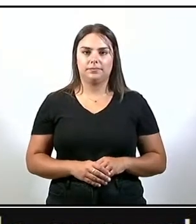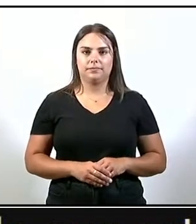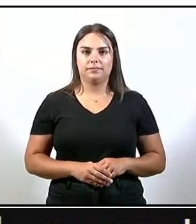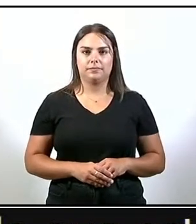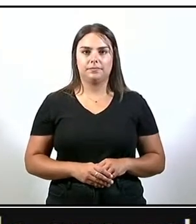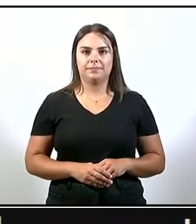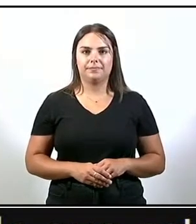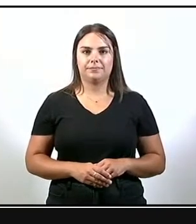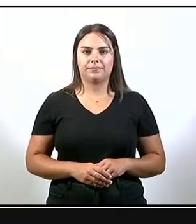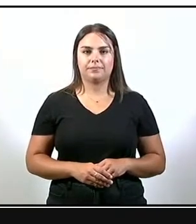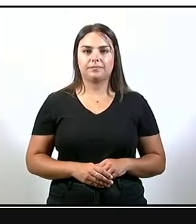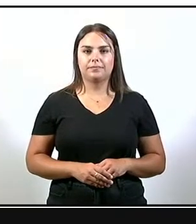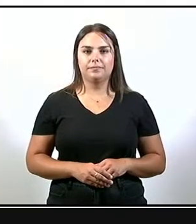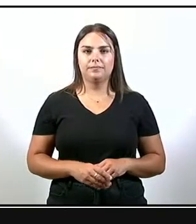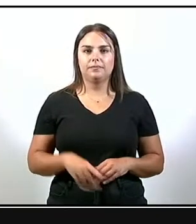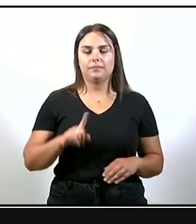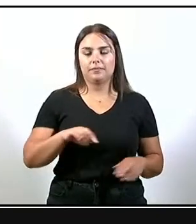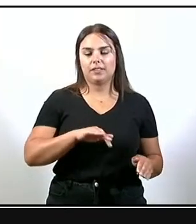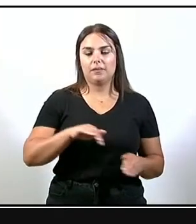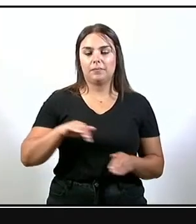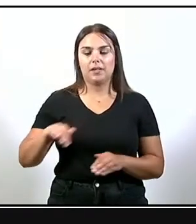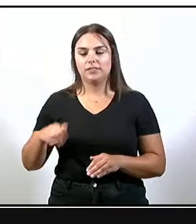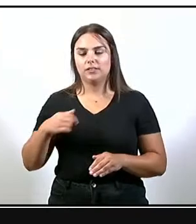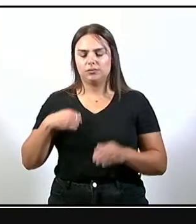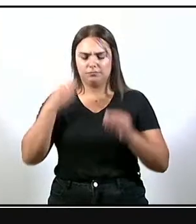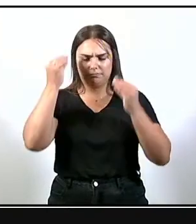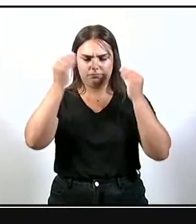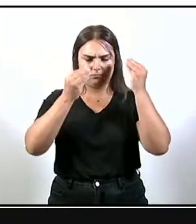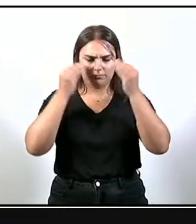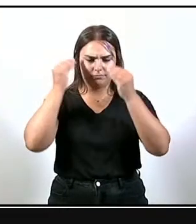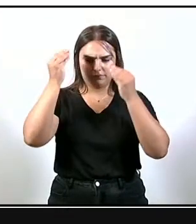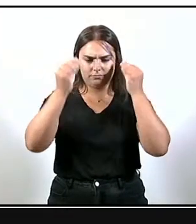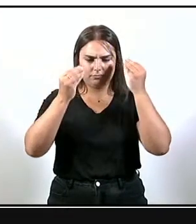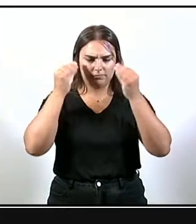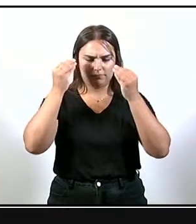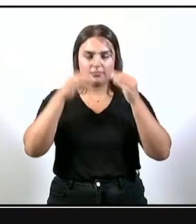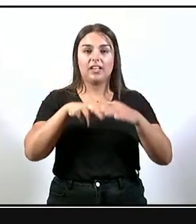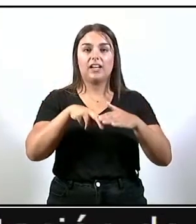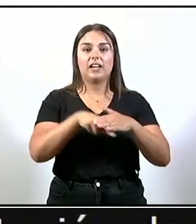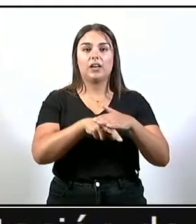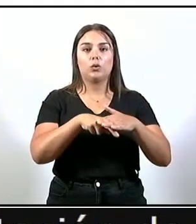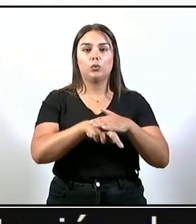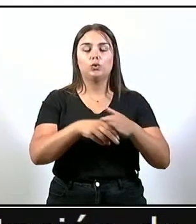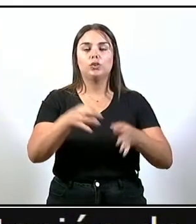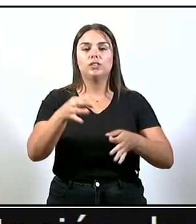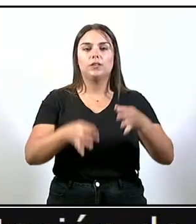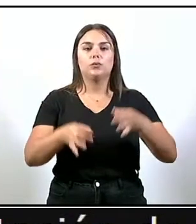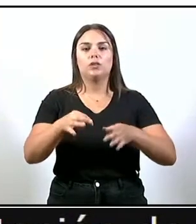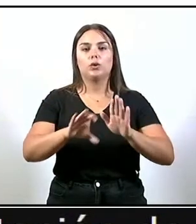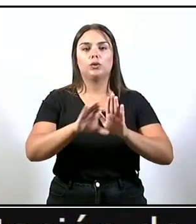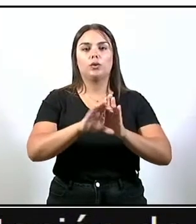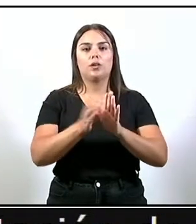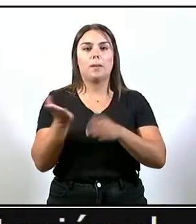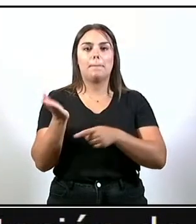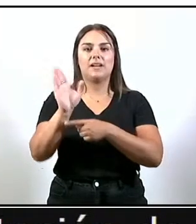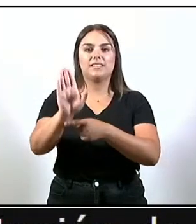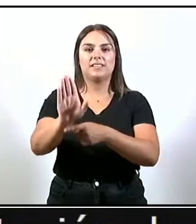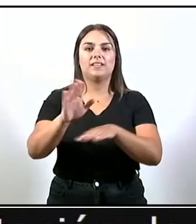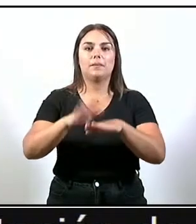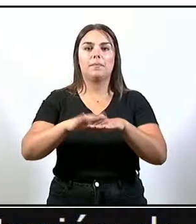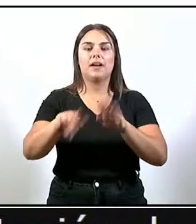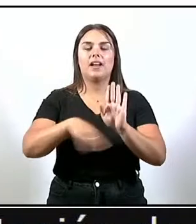Y luego estamos estudiando la posible presentación de un recurso ante el Tribunal Constitucional contra la Ley de Protección